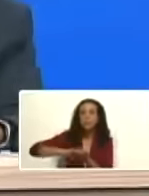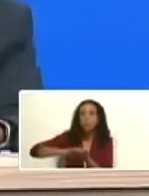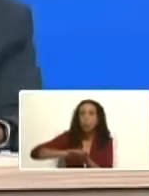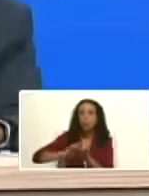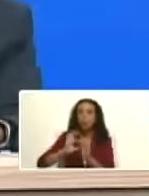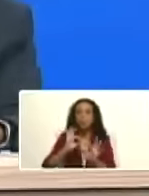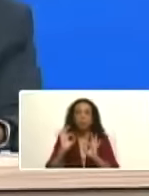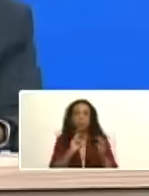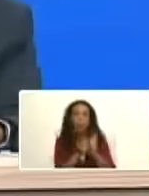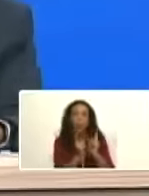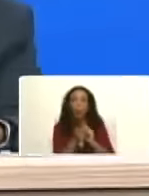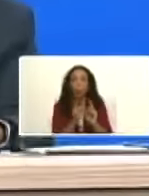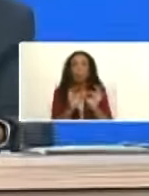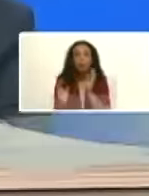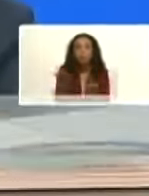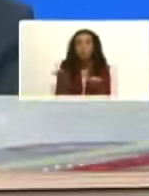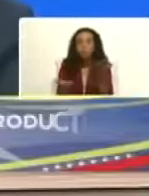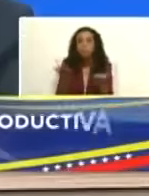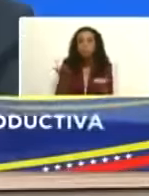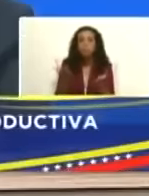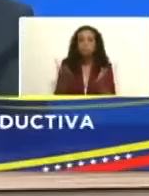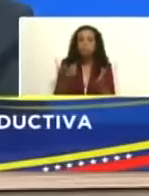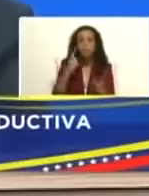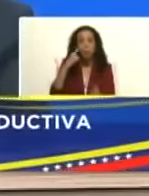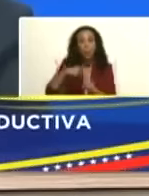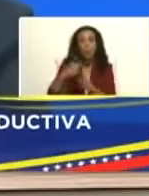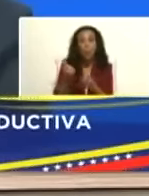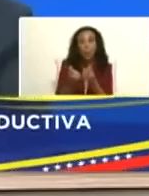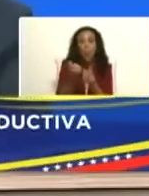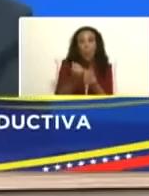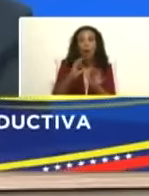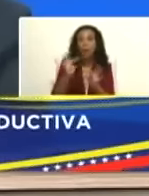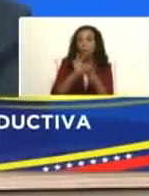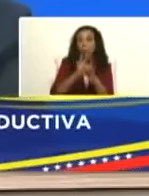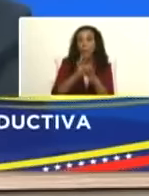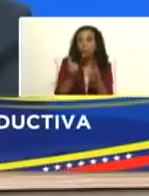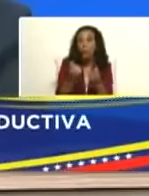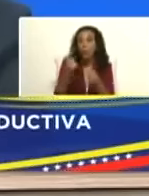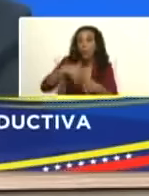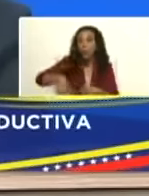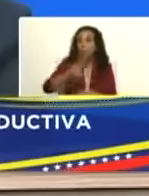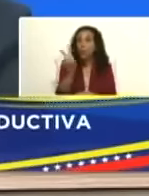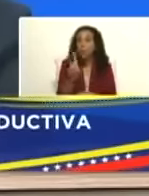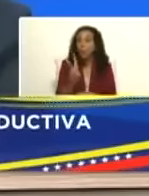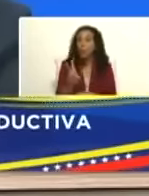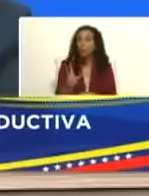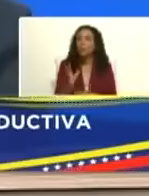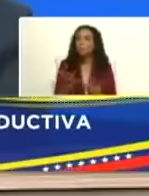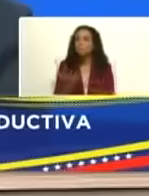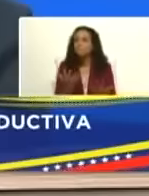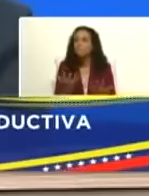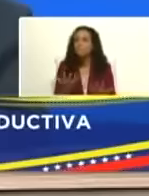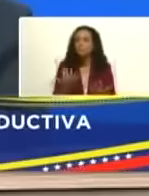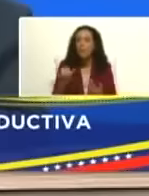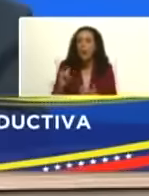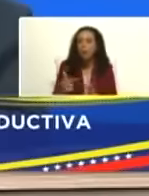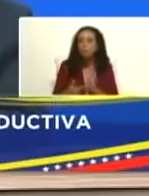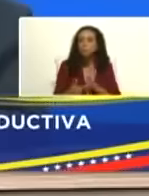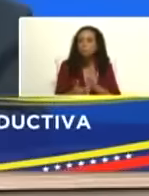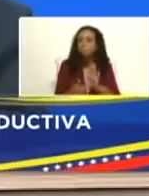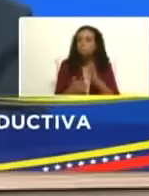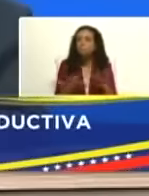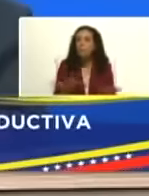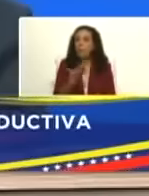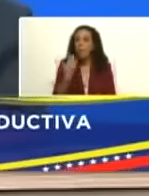cambiario que estabilicen la expectativa económica y el funcionamiento económico, hemos tenido